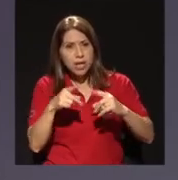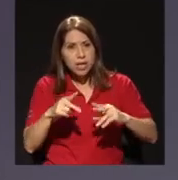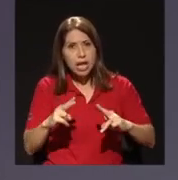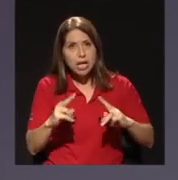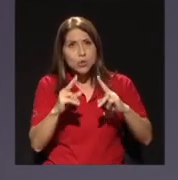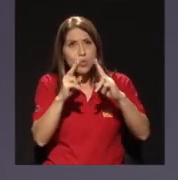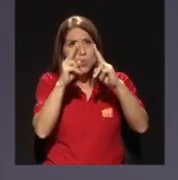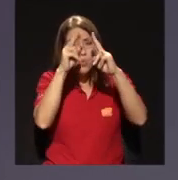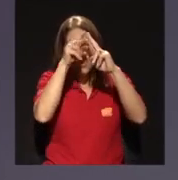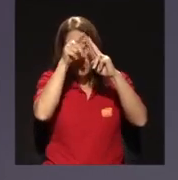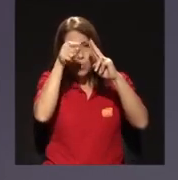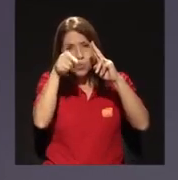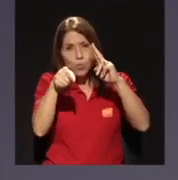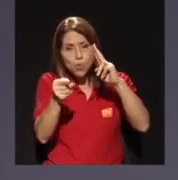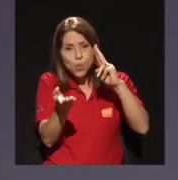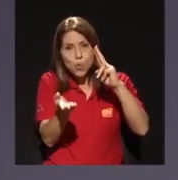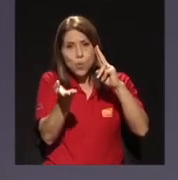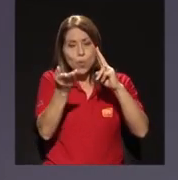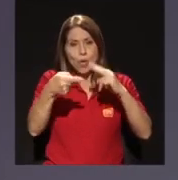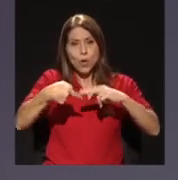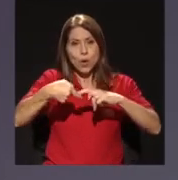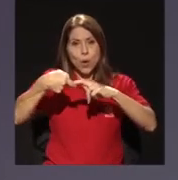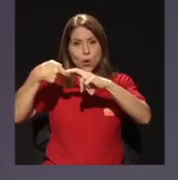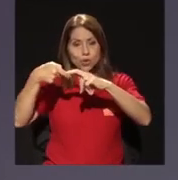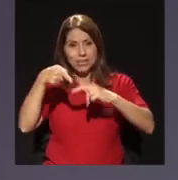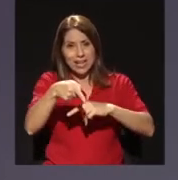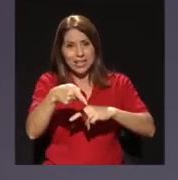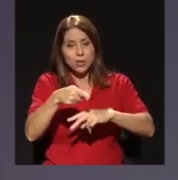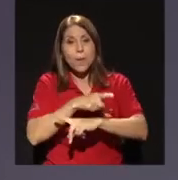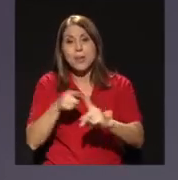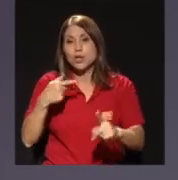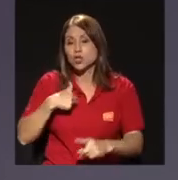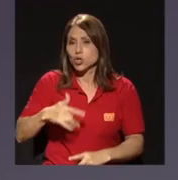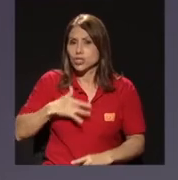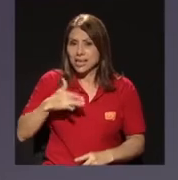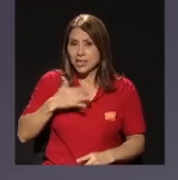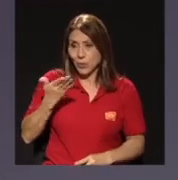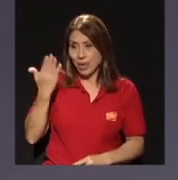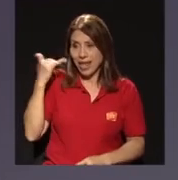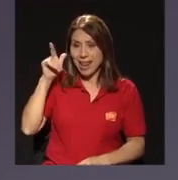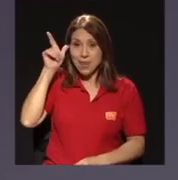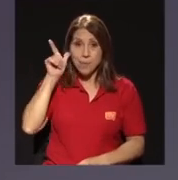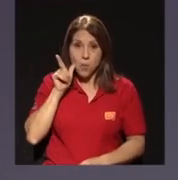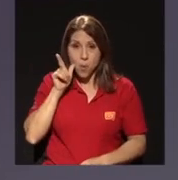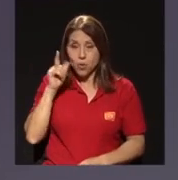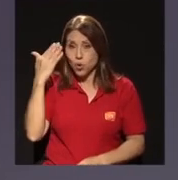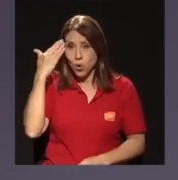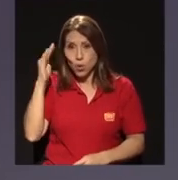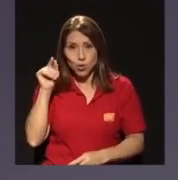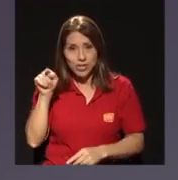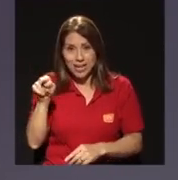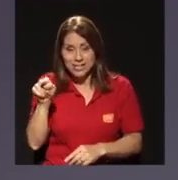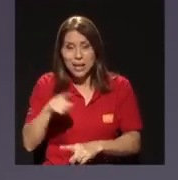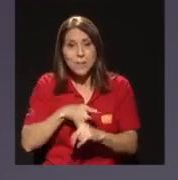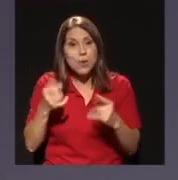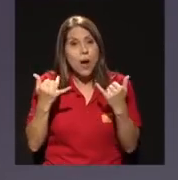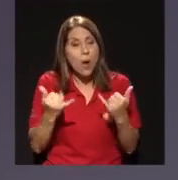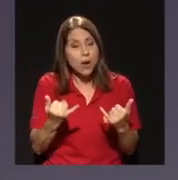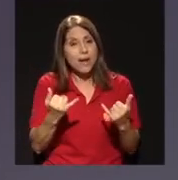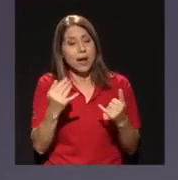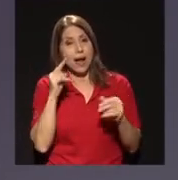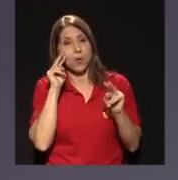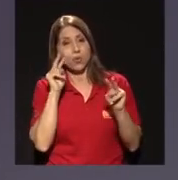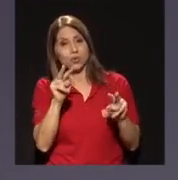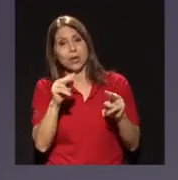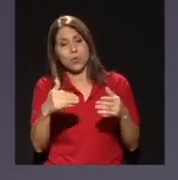siento que, por lo menos en la de Limón no le conocían esa, pero van a conocer una de mayor tecnología. Entonces va a ser